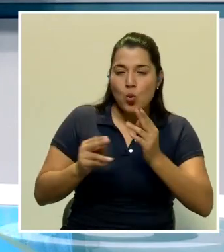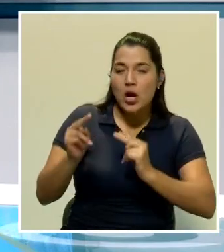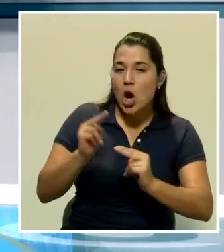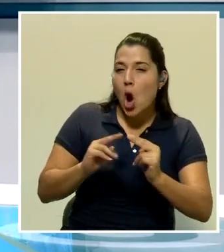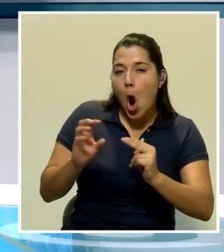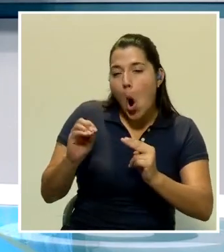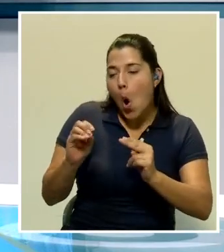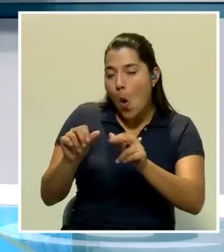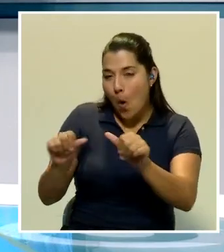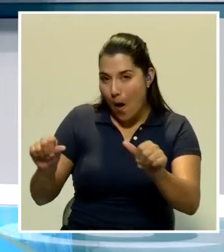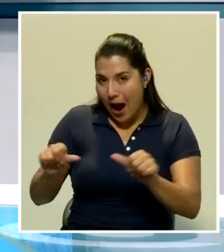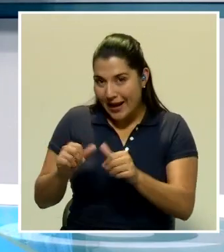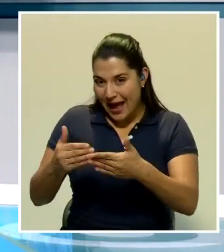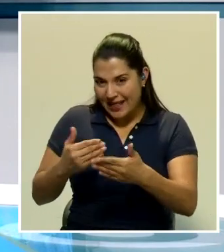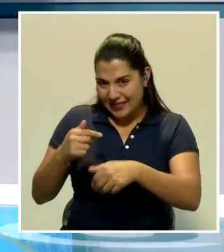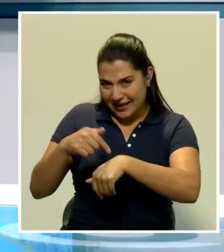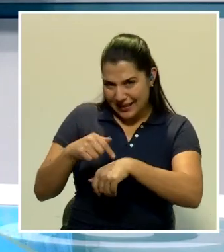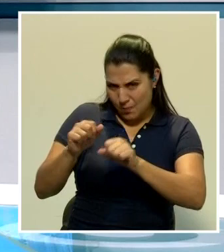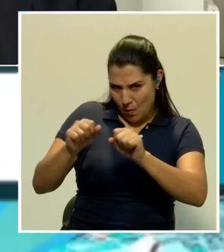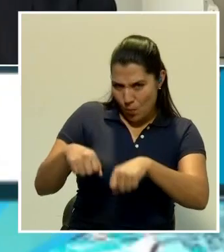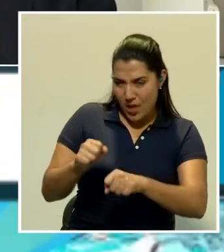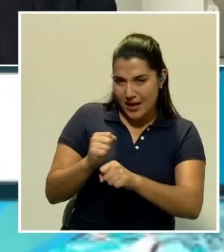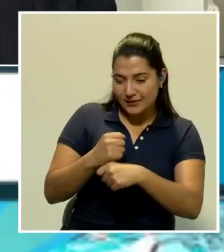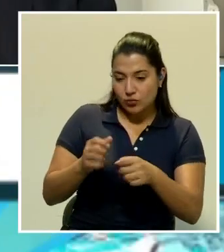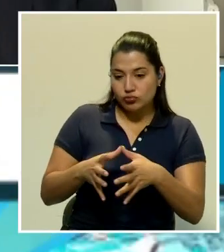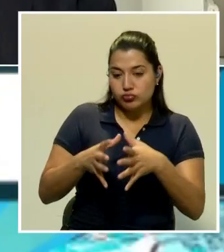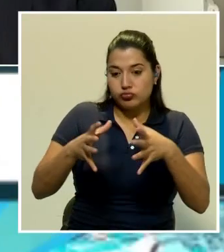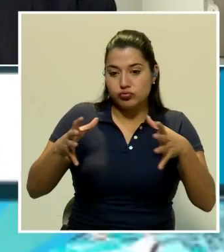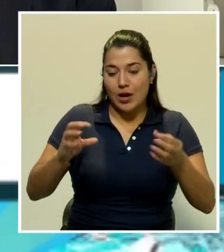y en las muertes de COVID-19?